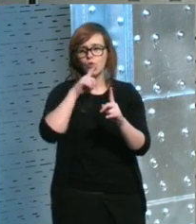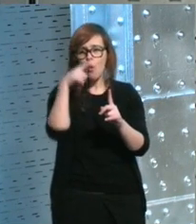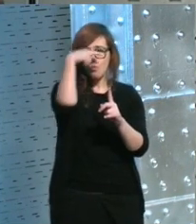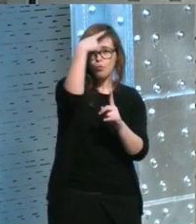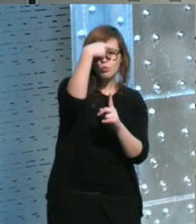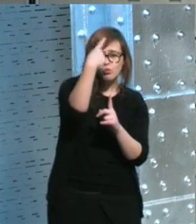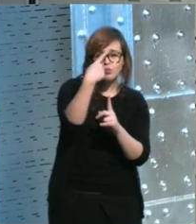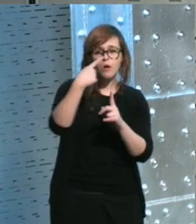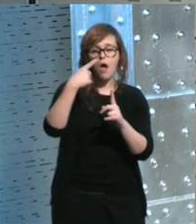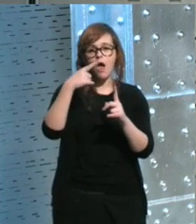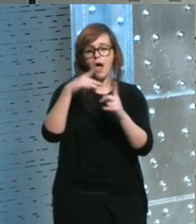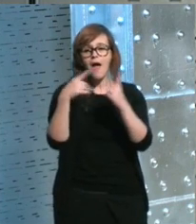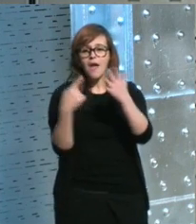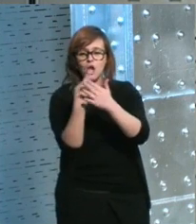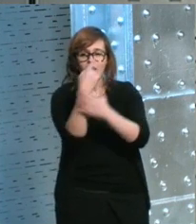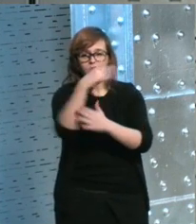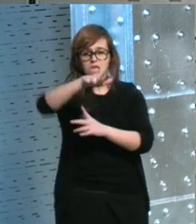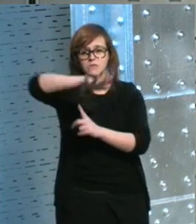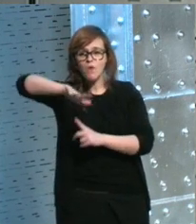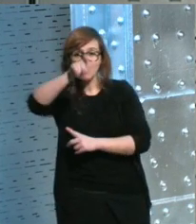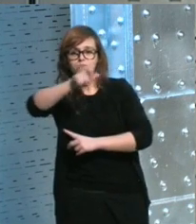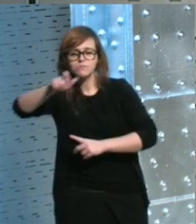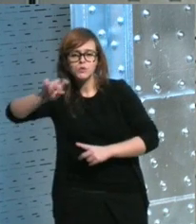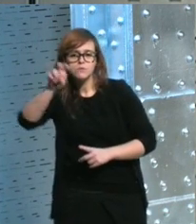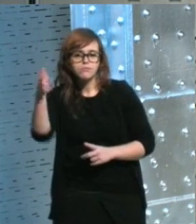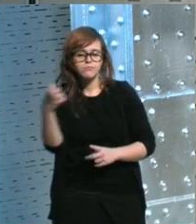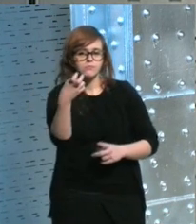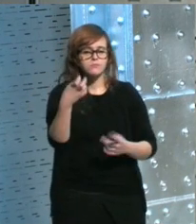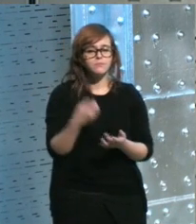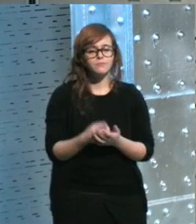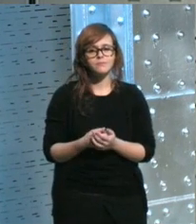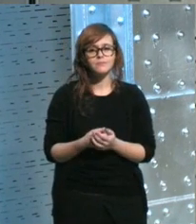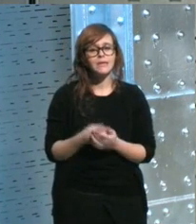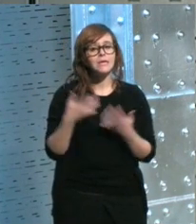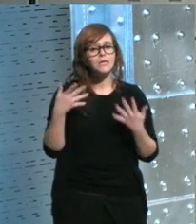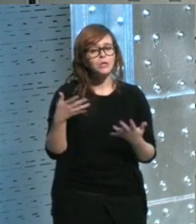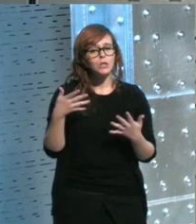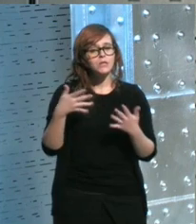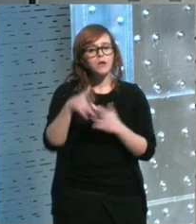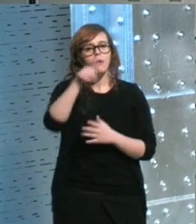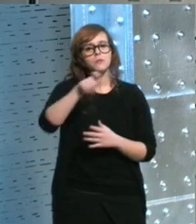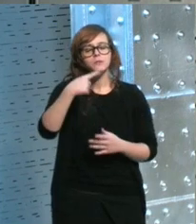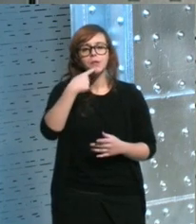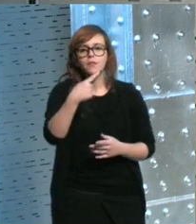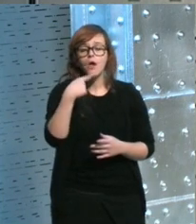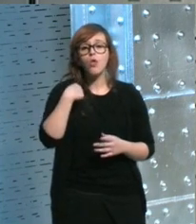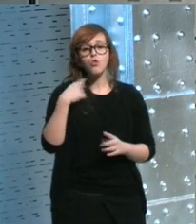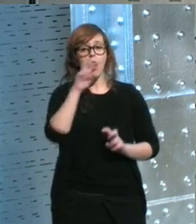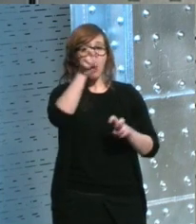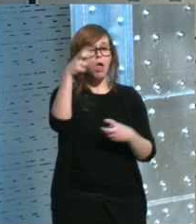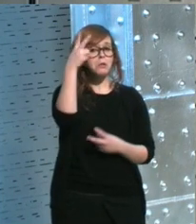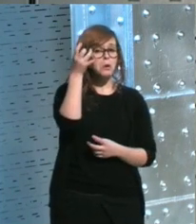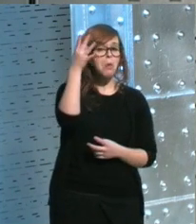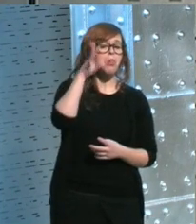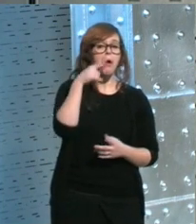cultura, geografía, espacios, gente, toda una serie de cosas, por lo cual cuando la gente dice yo voy a innovar o yo voy a crear